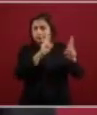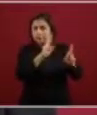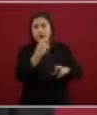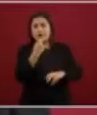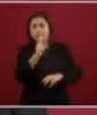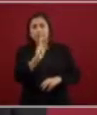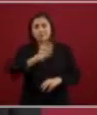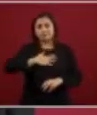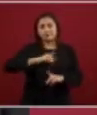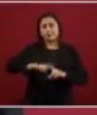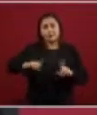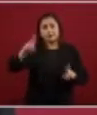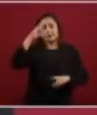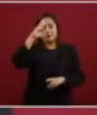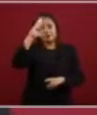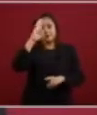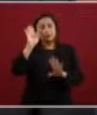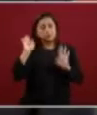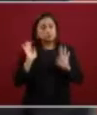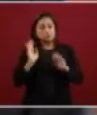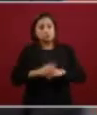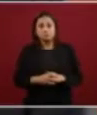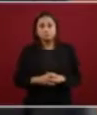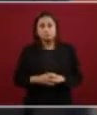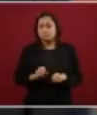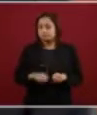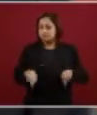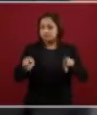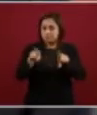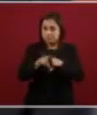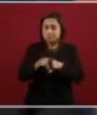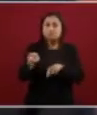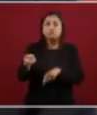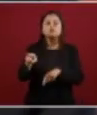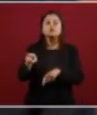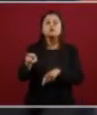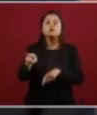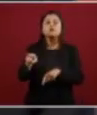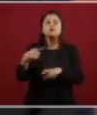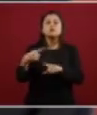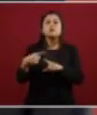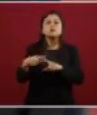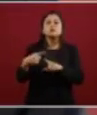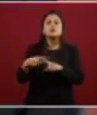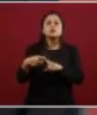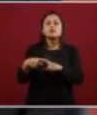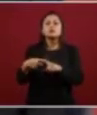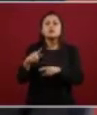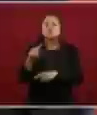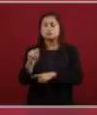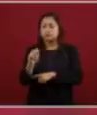como respetamos el editorial mal street journal